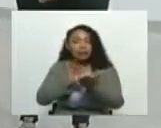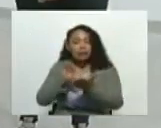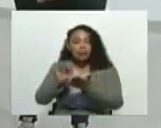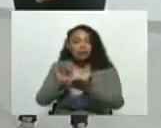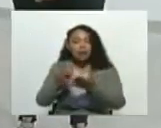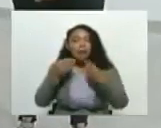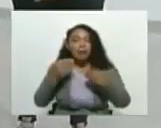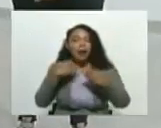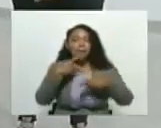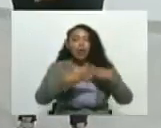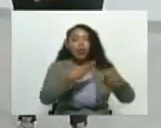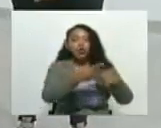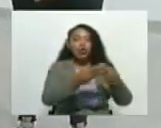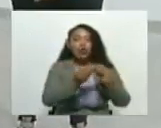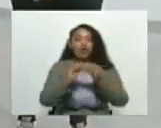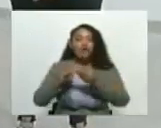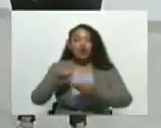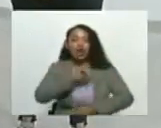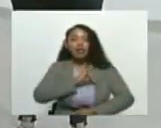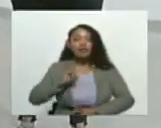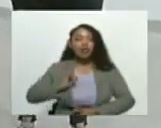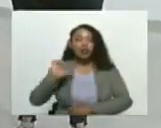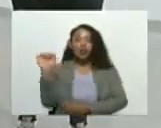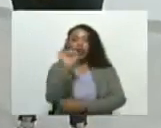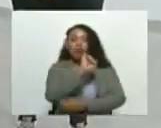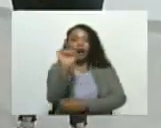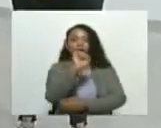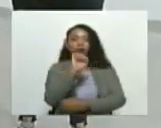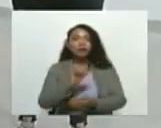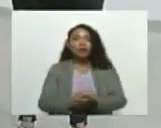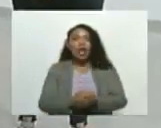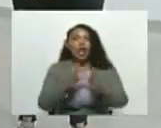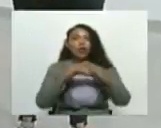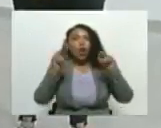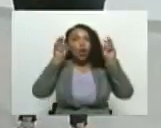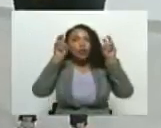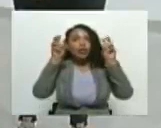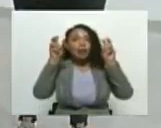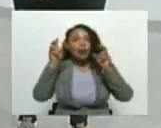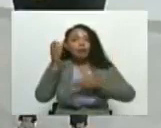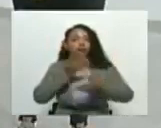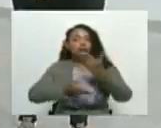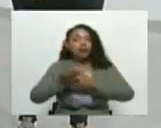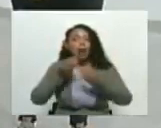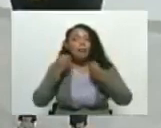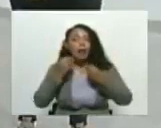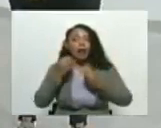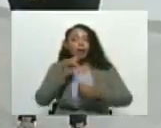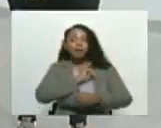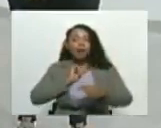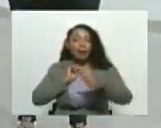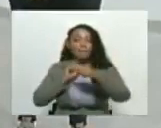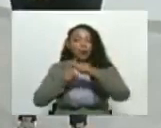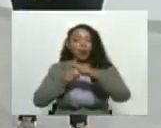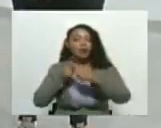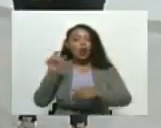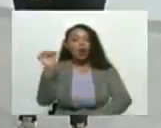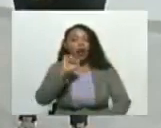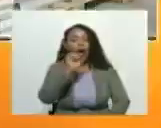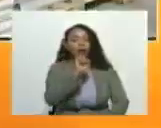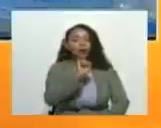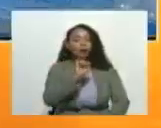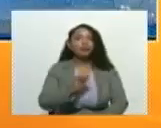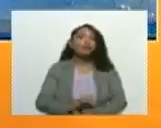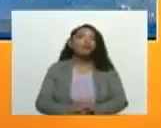la producción de placas identificadoras. Todos los aspectos relacionados para la identificación de nuestros vehículos